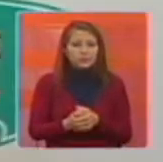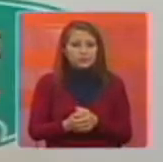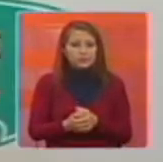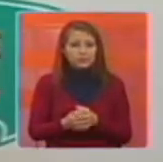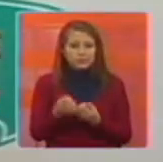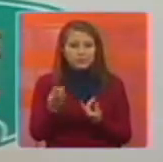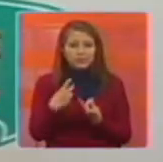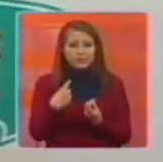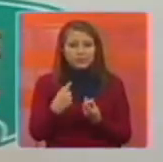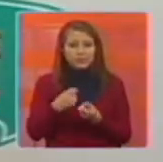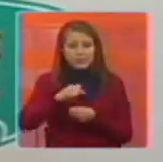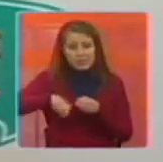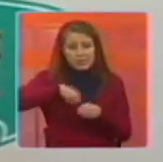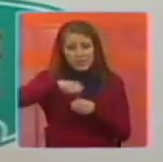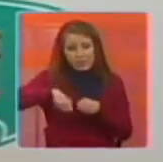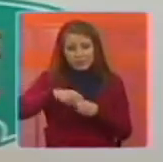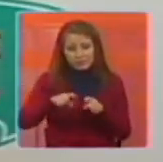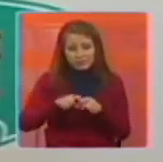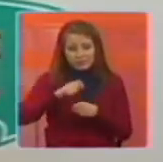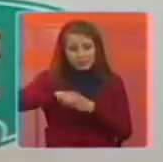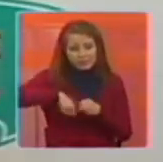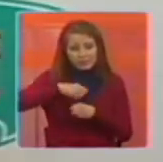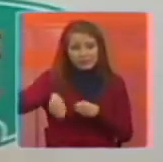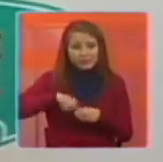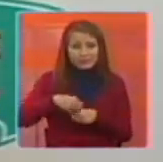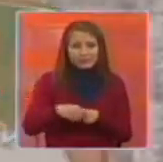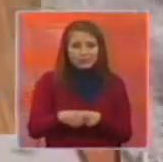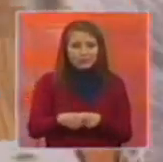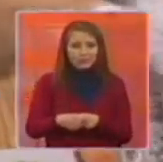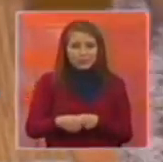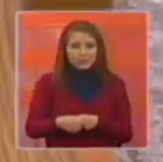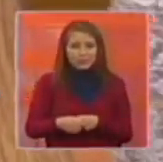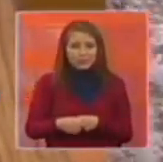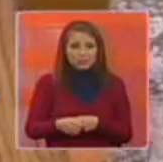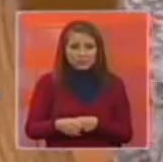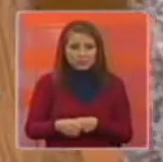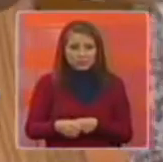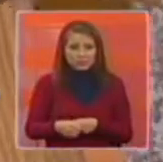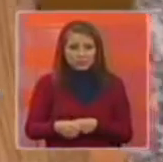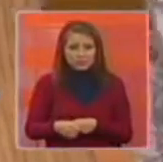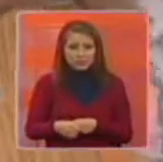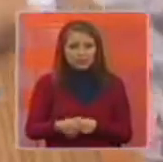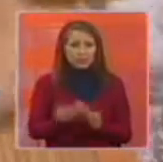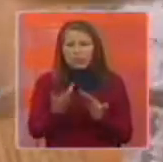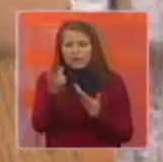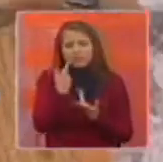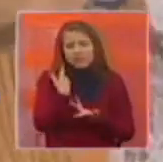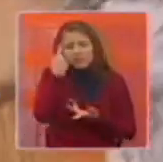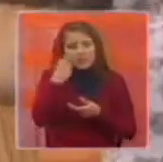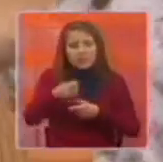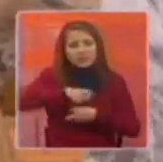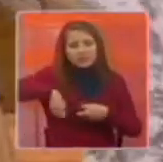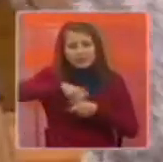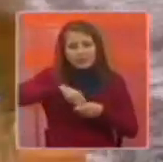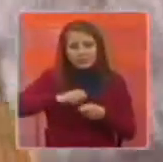los amarro, los podemos atar. Yo tengo aquí una liguita. También usted lo puede atar con una piolita, con lo que tenga, ¿no?